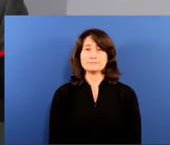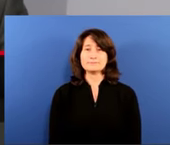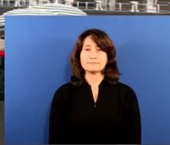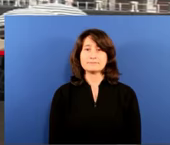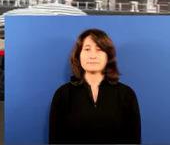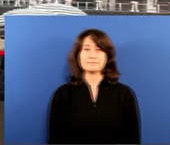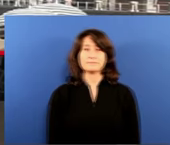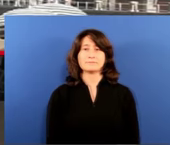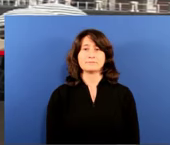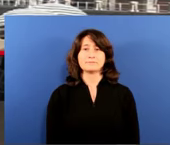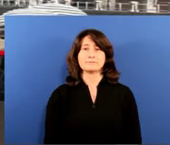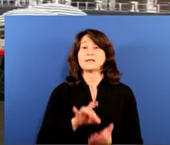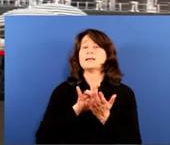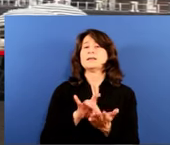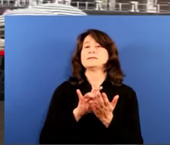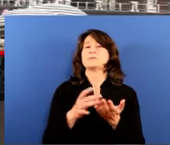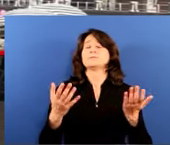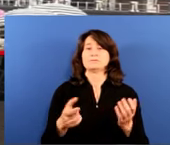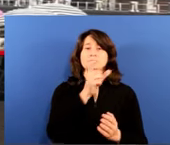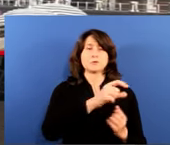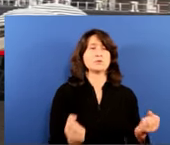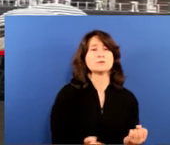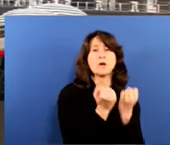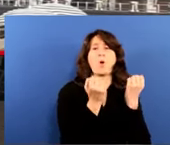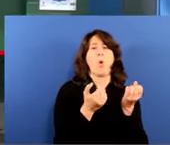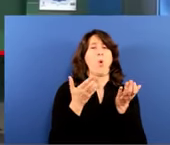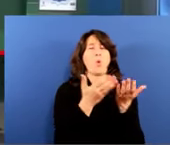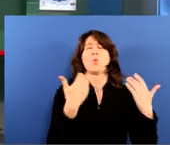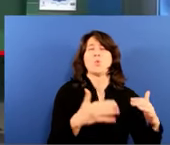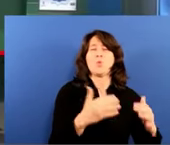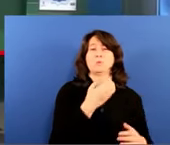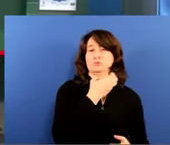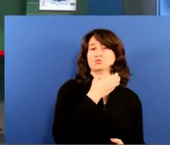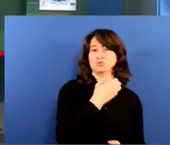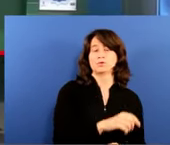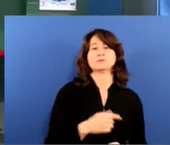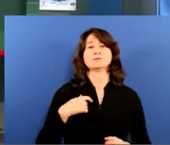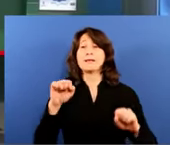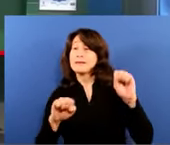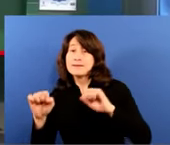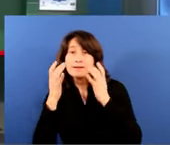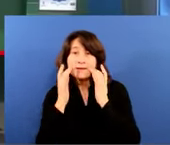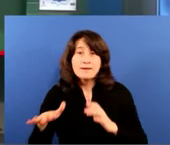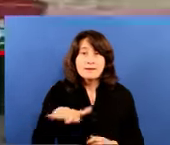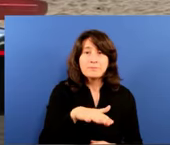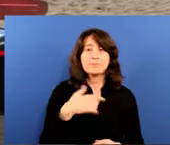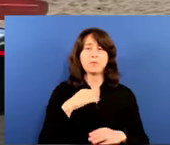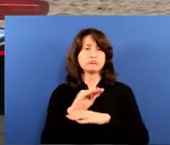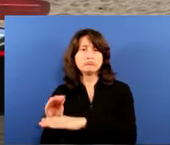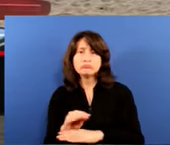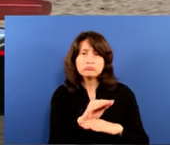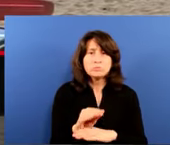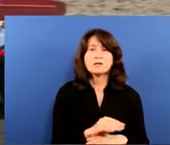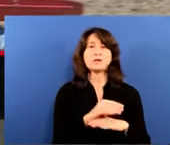de Vizcaya, que ha posibilitado que hasta la fecha los arenales de La Arena, Ereaga, Arrigúnaga, Arrietara-Txabiribil,